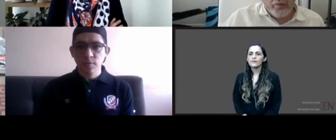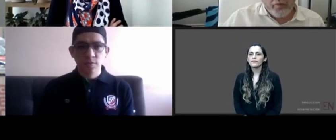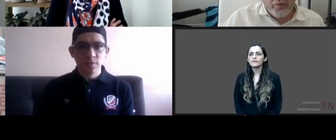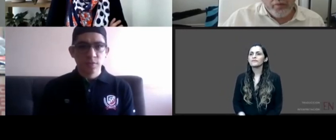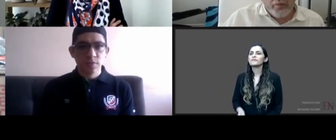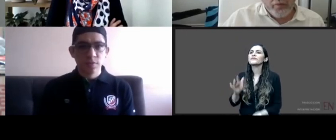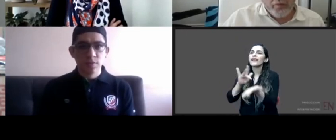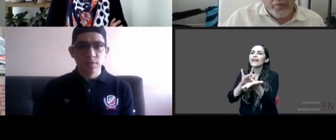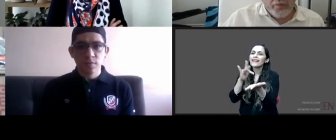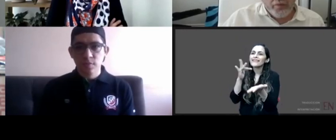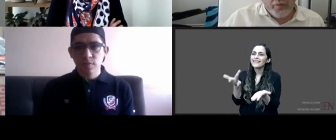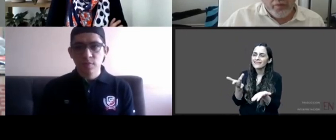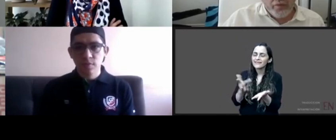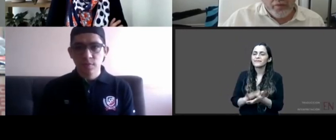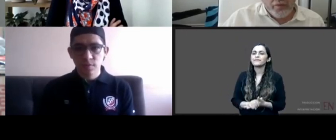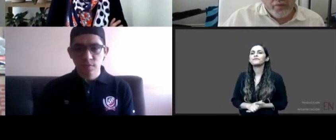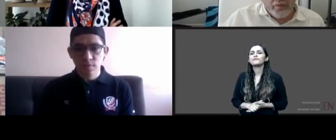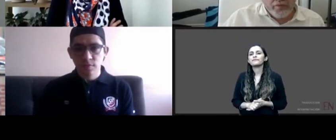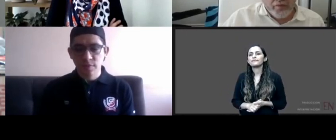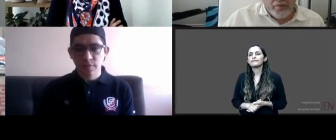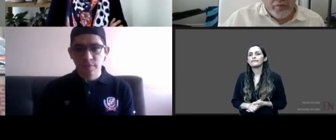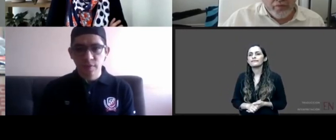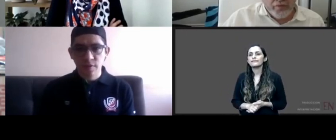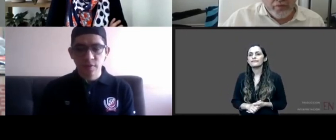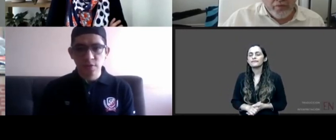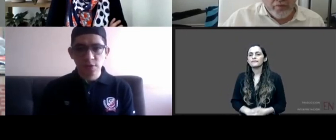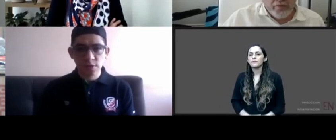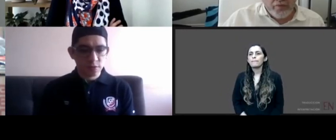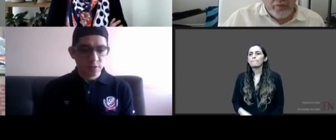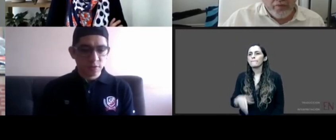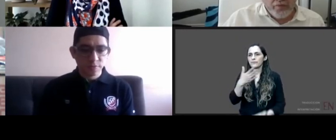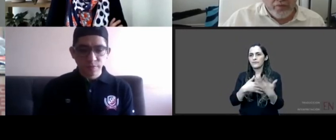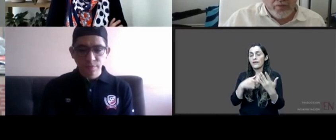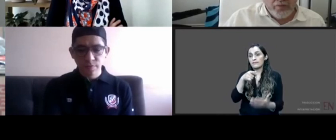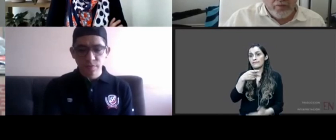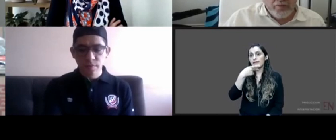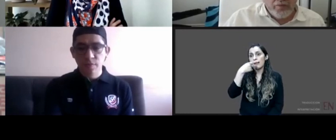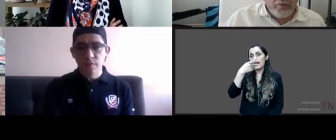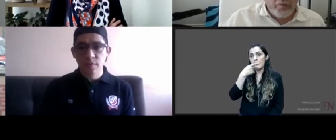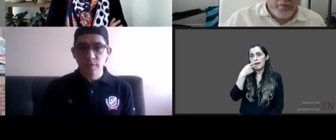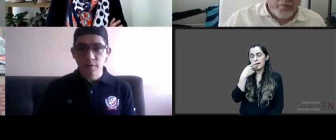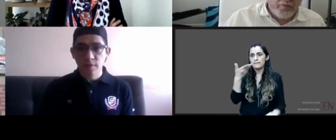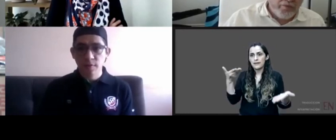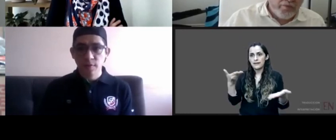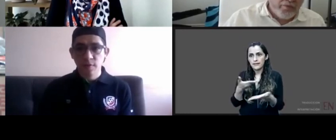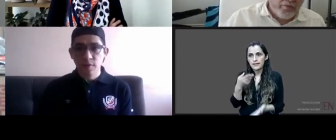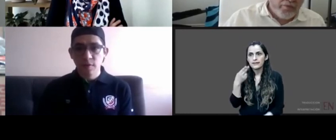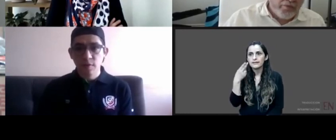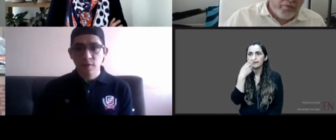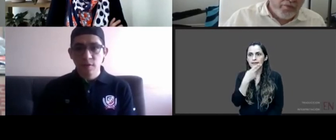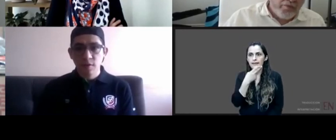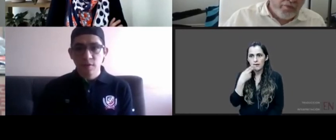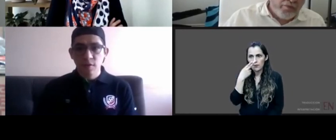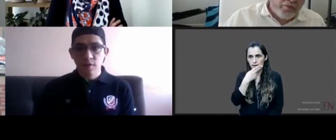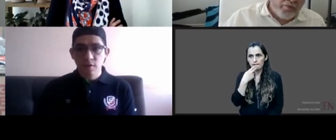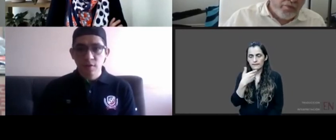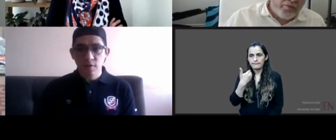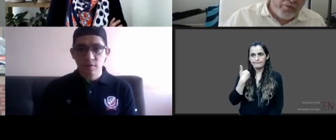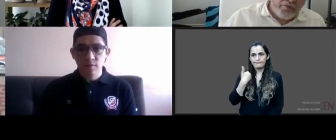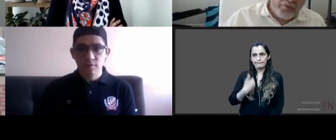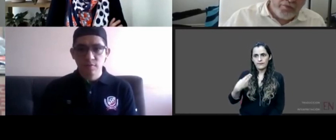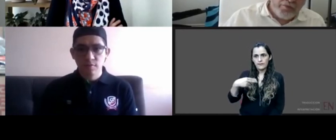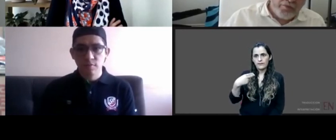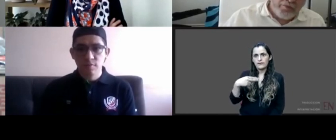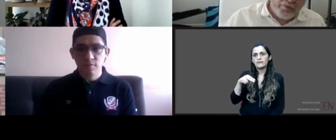Muchísimas gracias. Kuali tonaltzintli neno toca Gilberta Mendoza Salazar. Onitlacat,